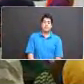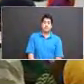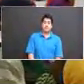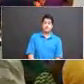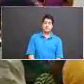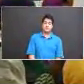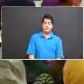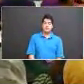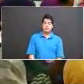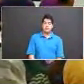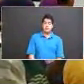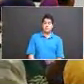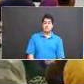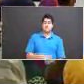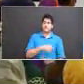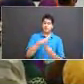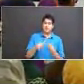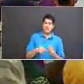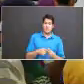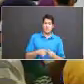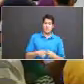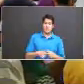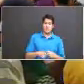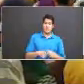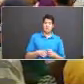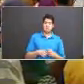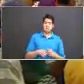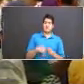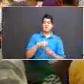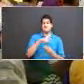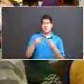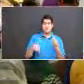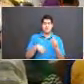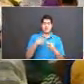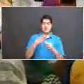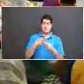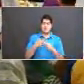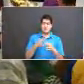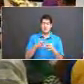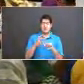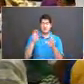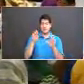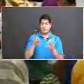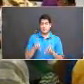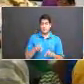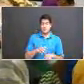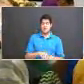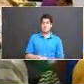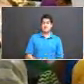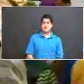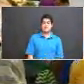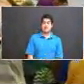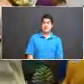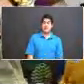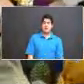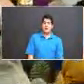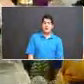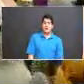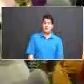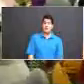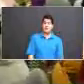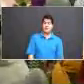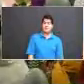Cuesta Ramos, María Cindy Jacqueline Pérez, Darlene y Estela Castro.